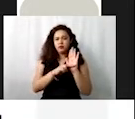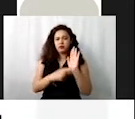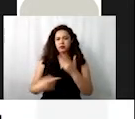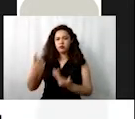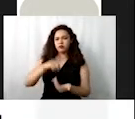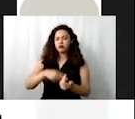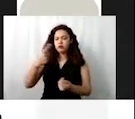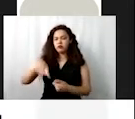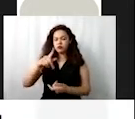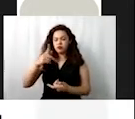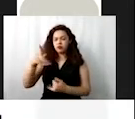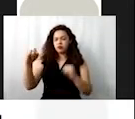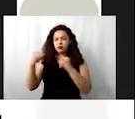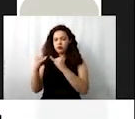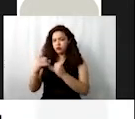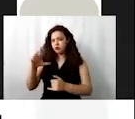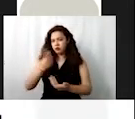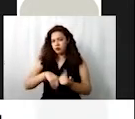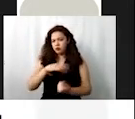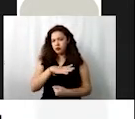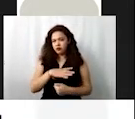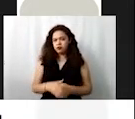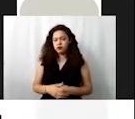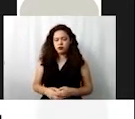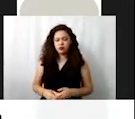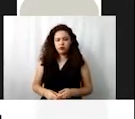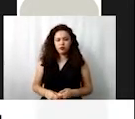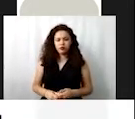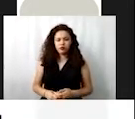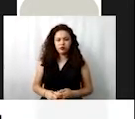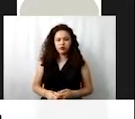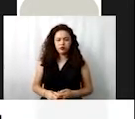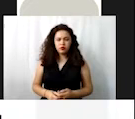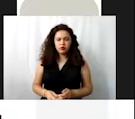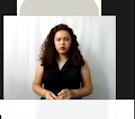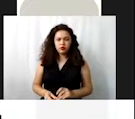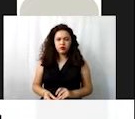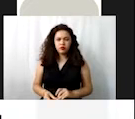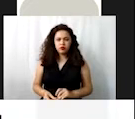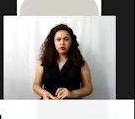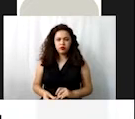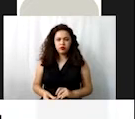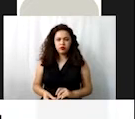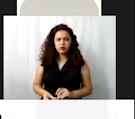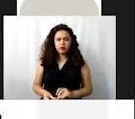ustedes manejen dentro de su institución.